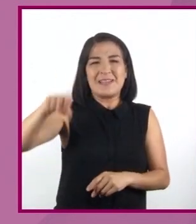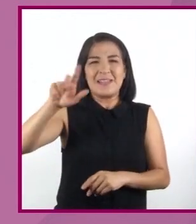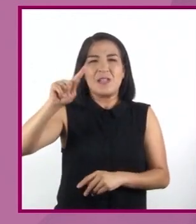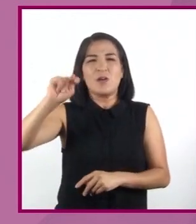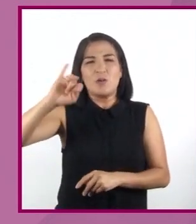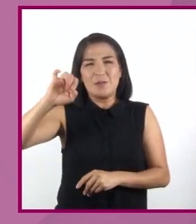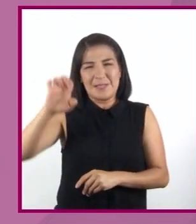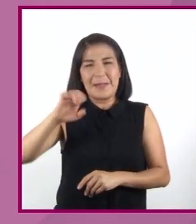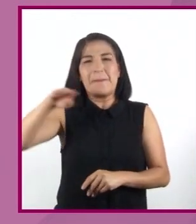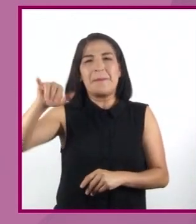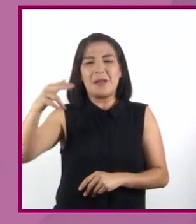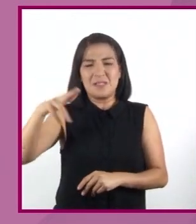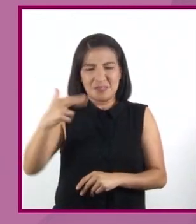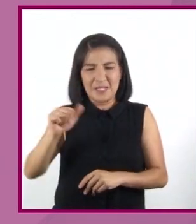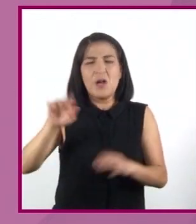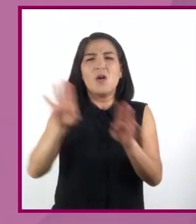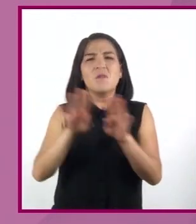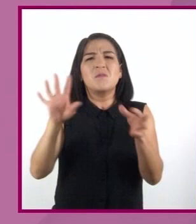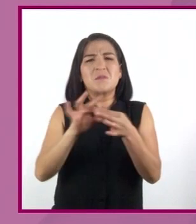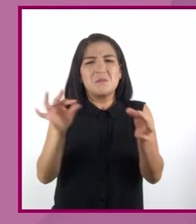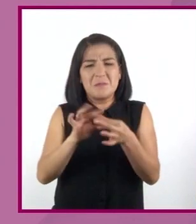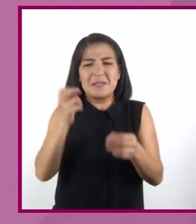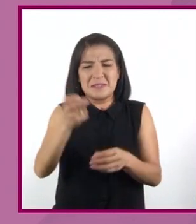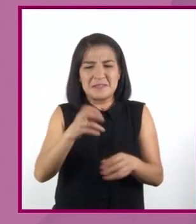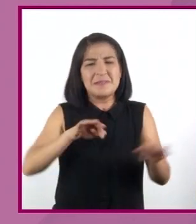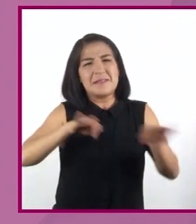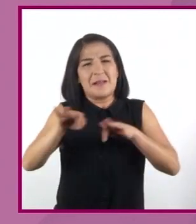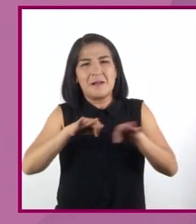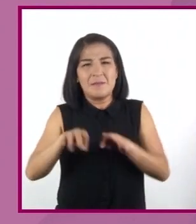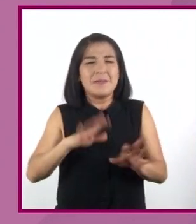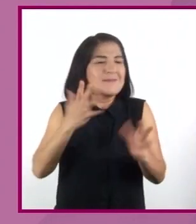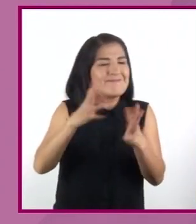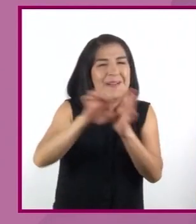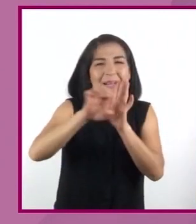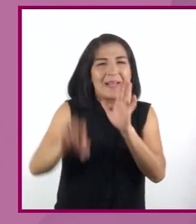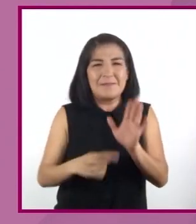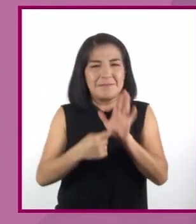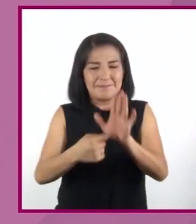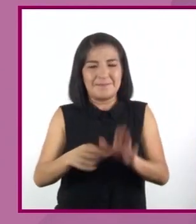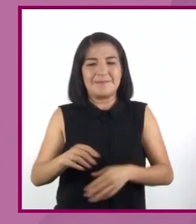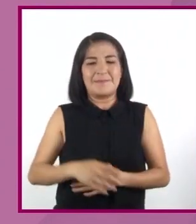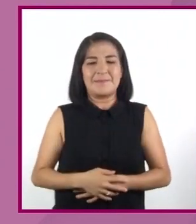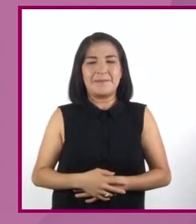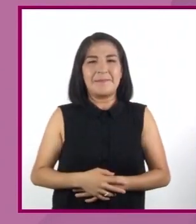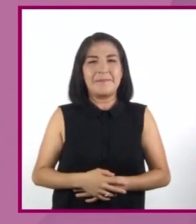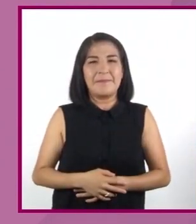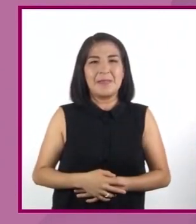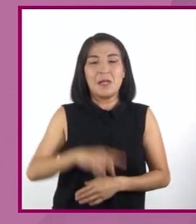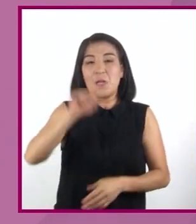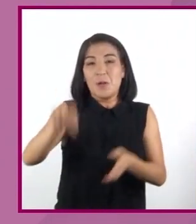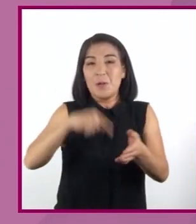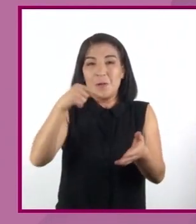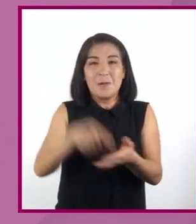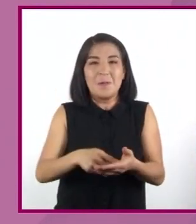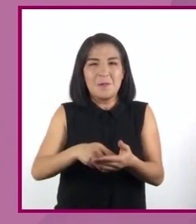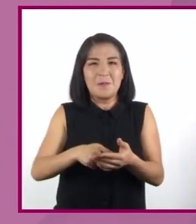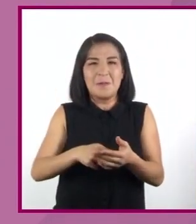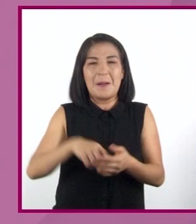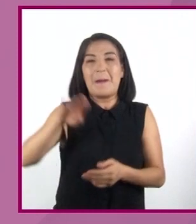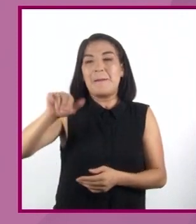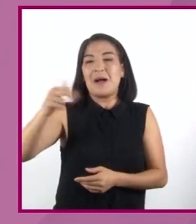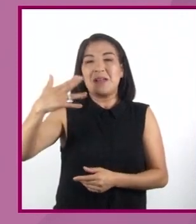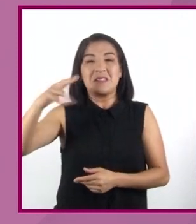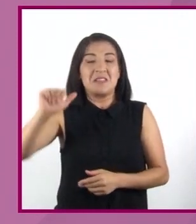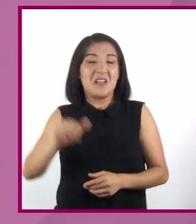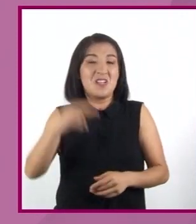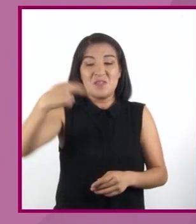este ejercicio? Sería más o menos así. En un lugar de La Mancha, de cuyo